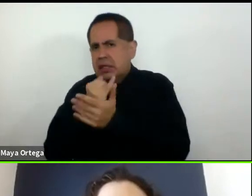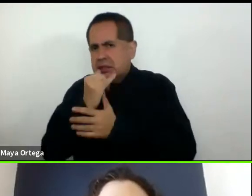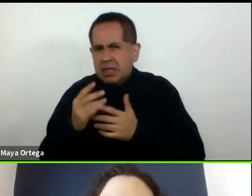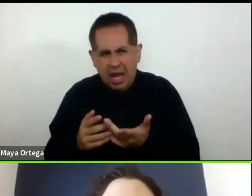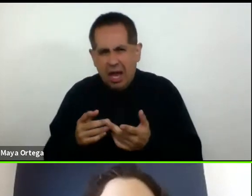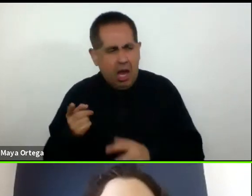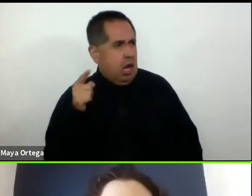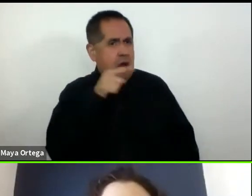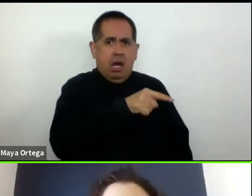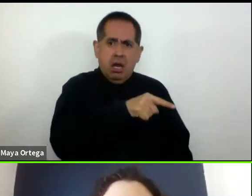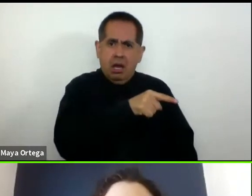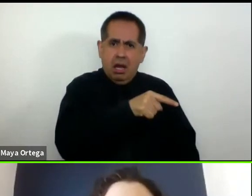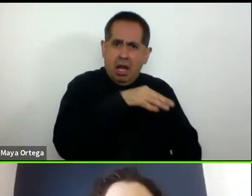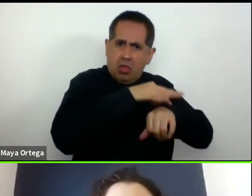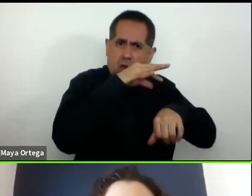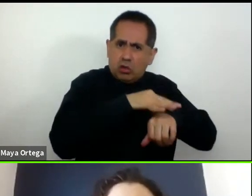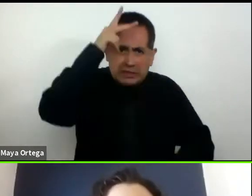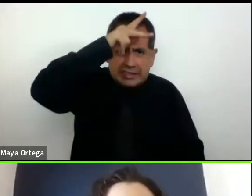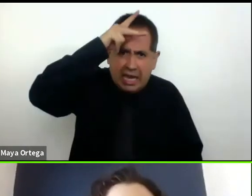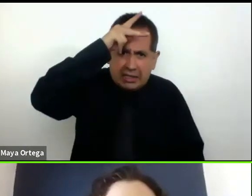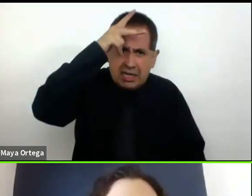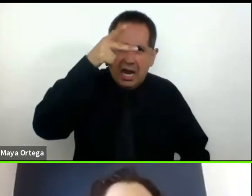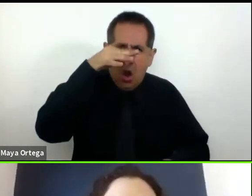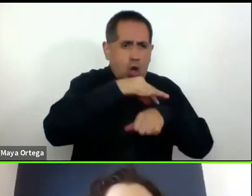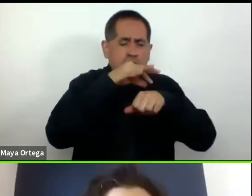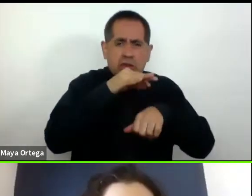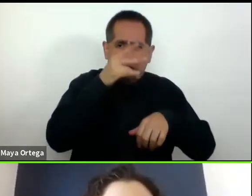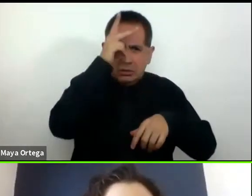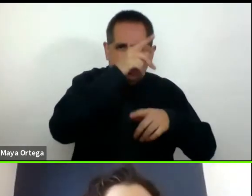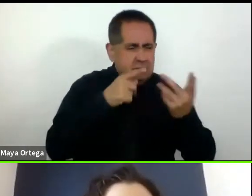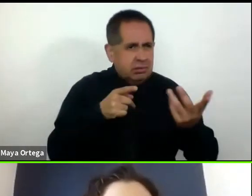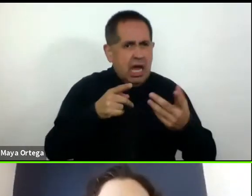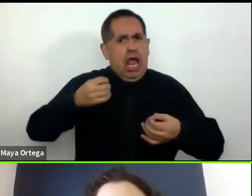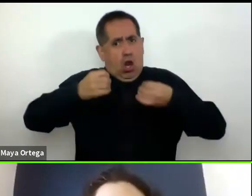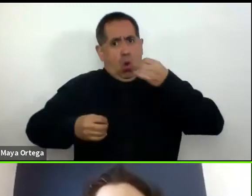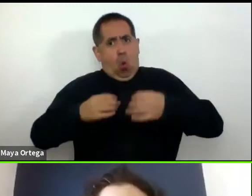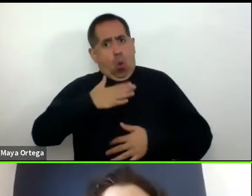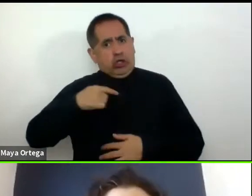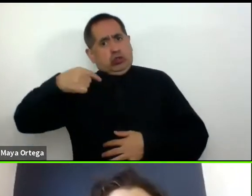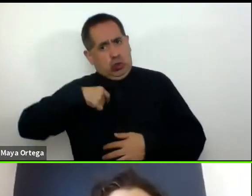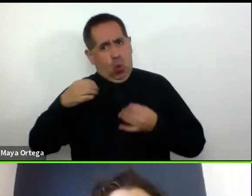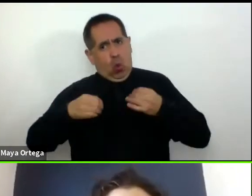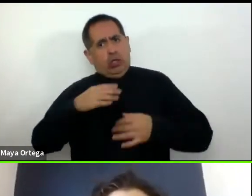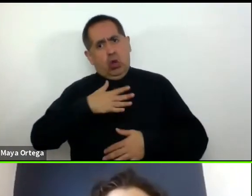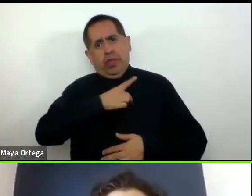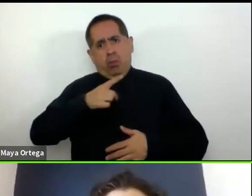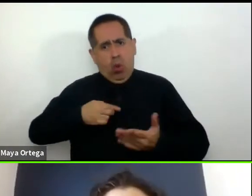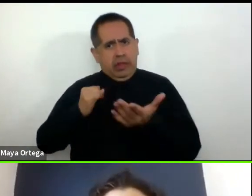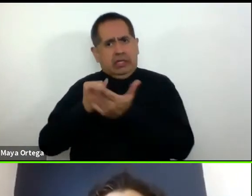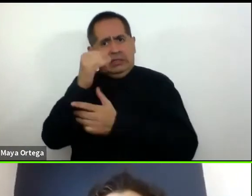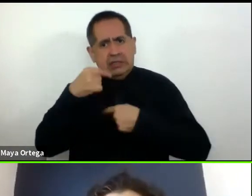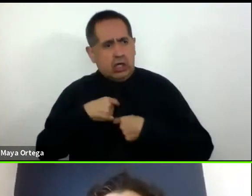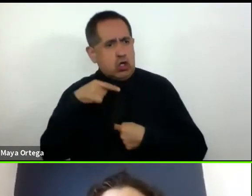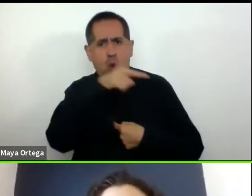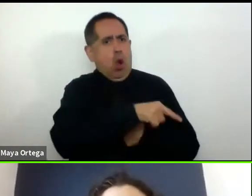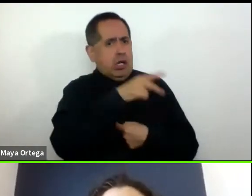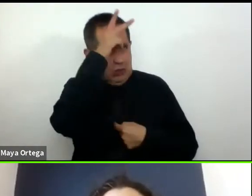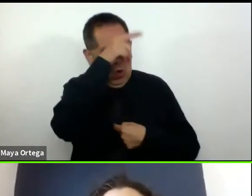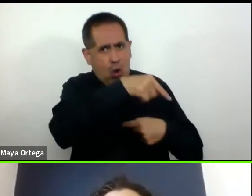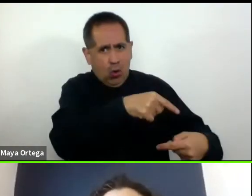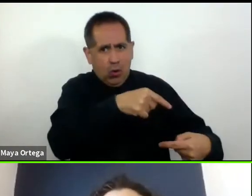caer en las manos del perito psiquiatra, del perito psicólogo, y no del juez, cuando esta definitivamente tendrá que ser una determinación judicial,